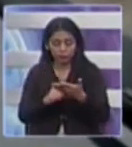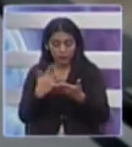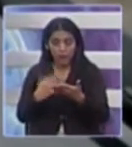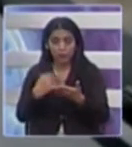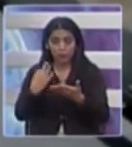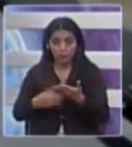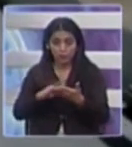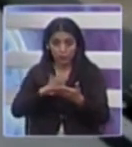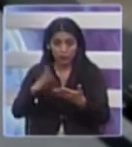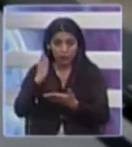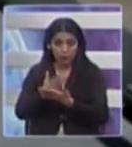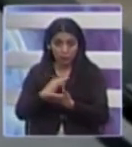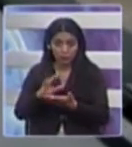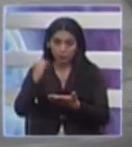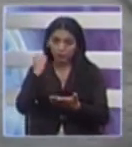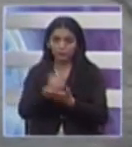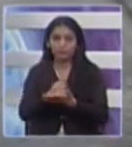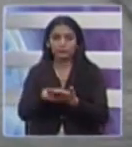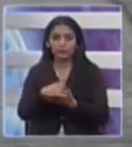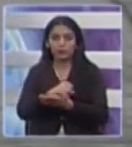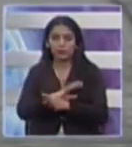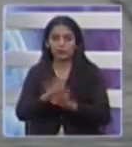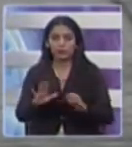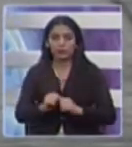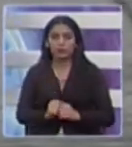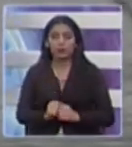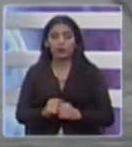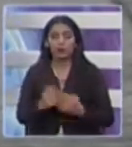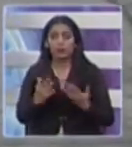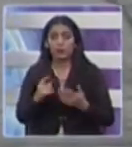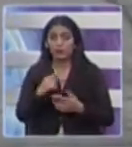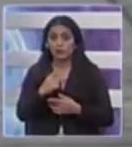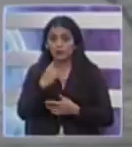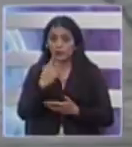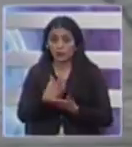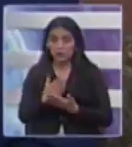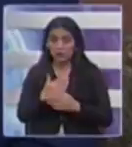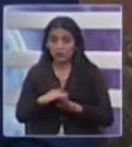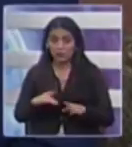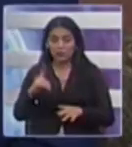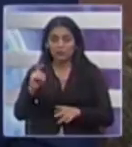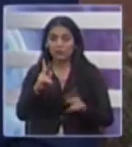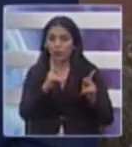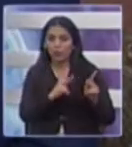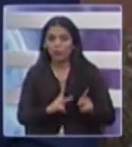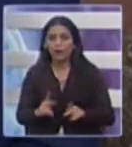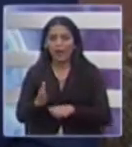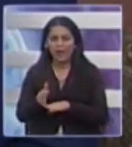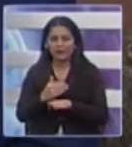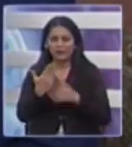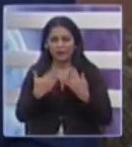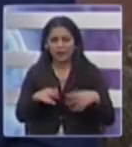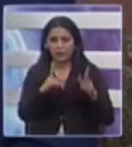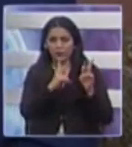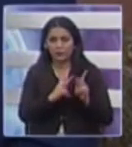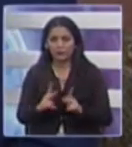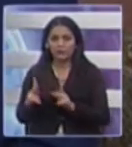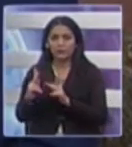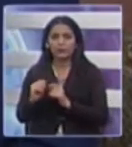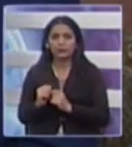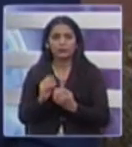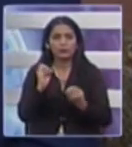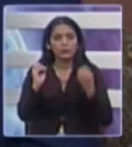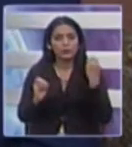el municipio tiene listo un plan que permitirá actuar de inmediato en el proyecto. Hemos hecho los análisis de tiempos, hemos hecho